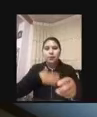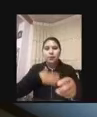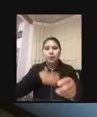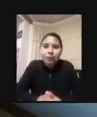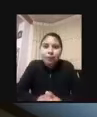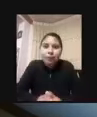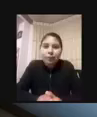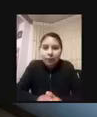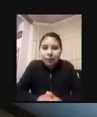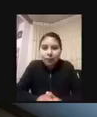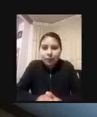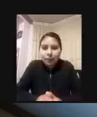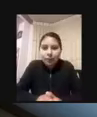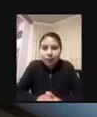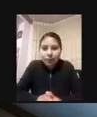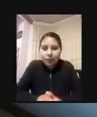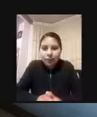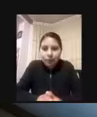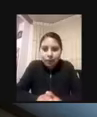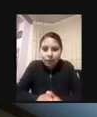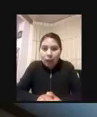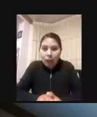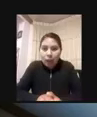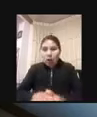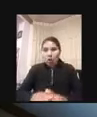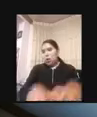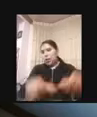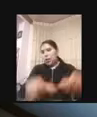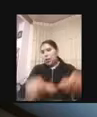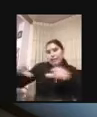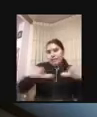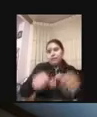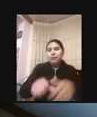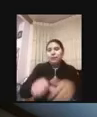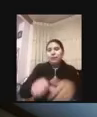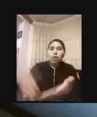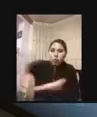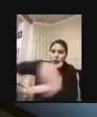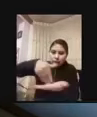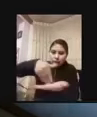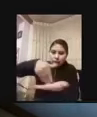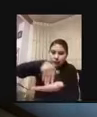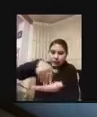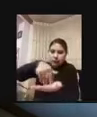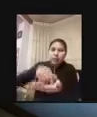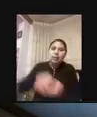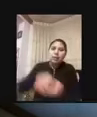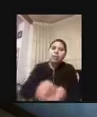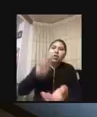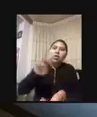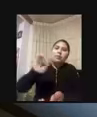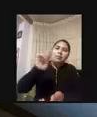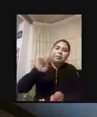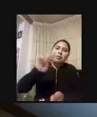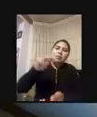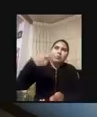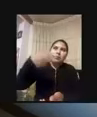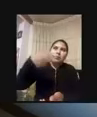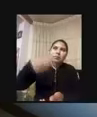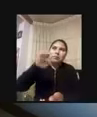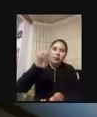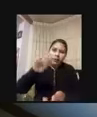Bueno, aquí vamos a ver lo que nosotros como Centro Virgen Niña trabajamos, ¿no? Junto con el equipo multidisciplinario también,